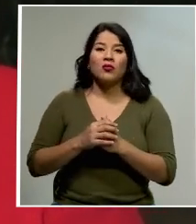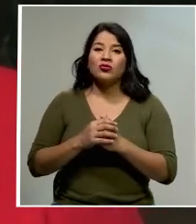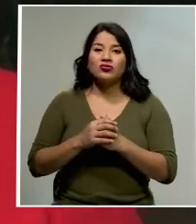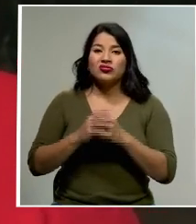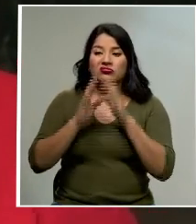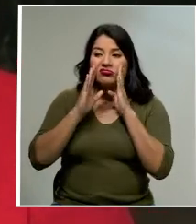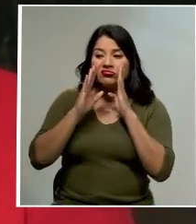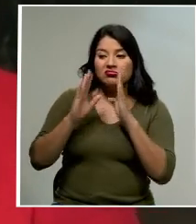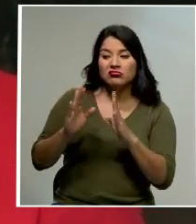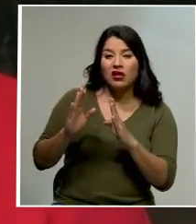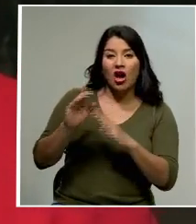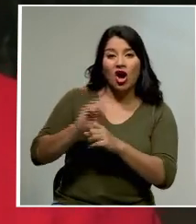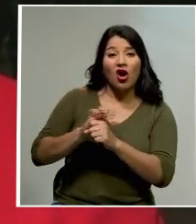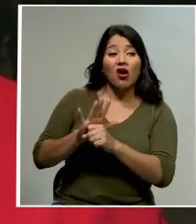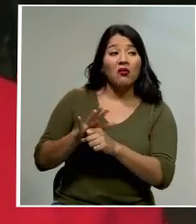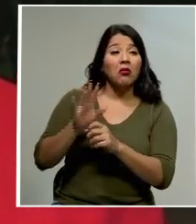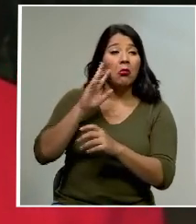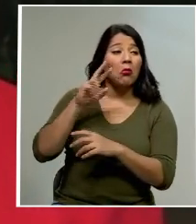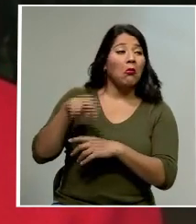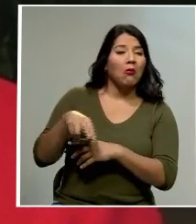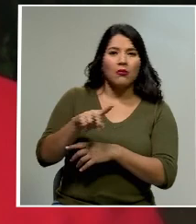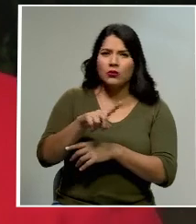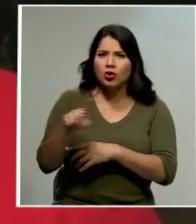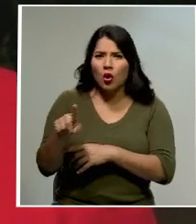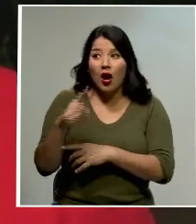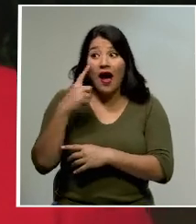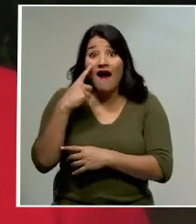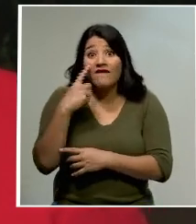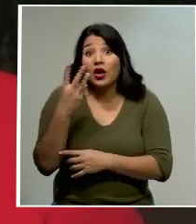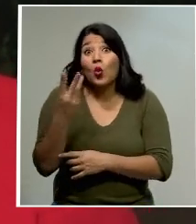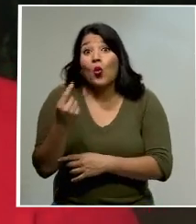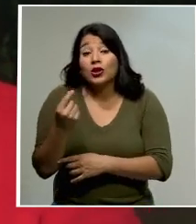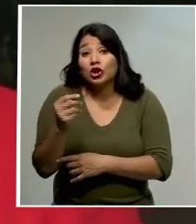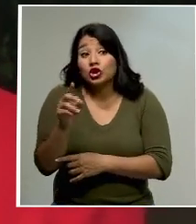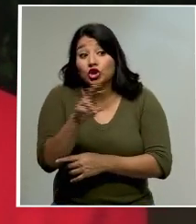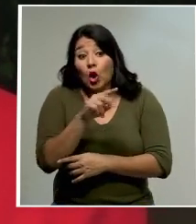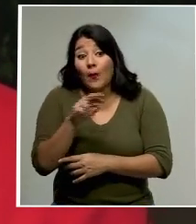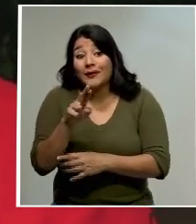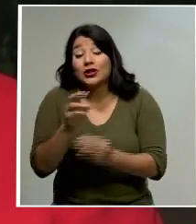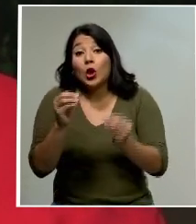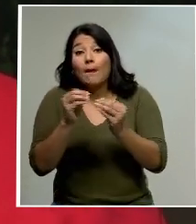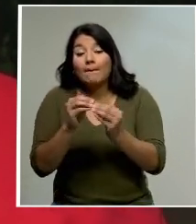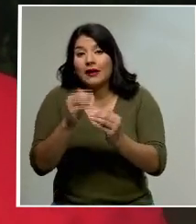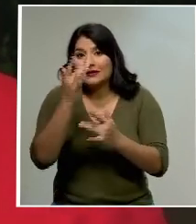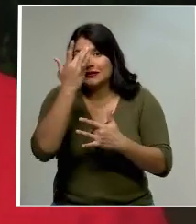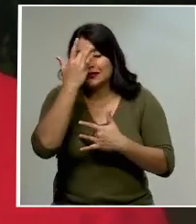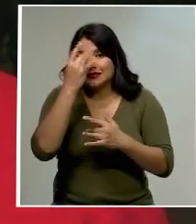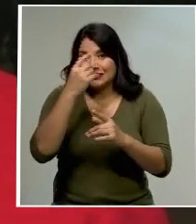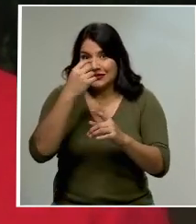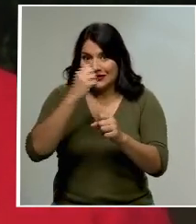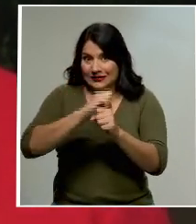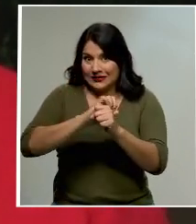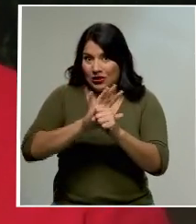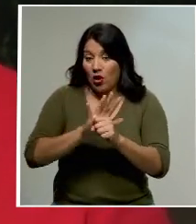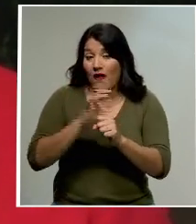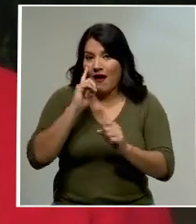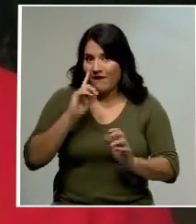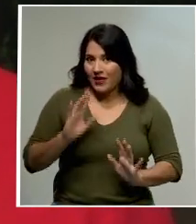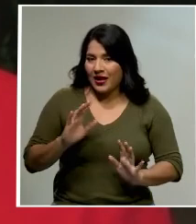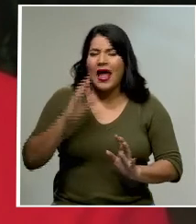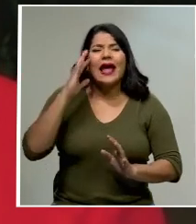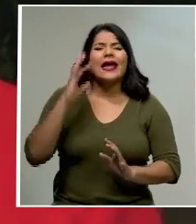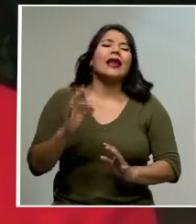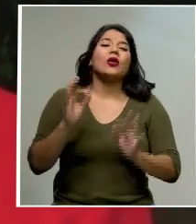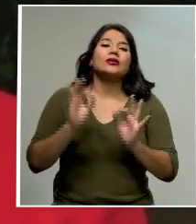COVID. Vamos a ver cuántos compañeros más salen positivos, si es que alguno sale positivo, y creo que sí es importante que la